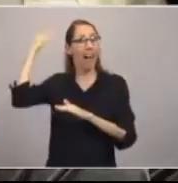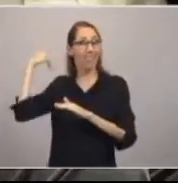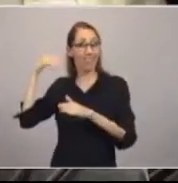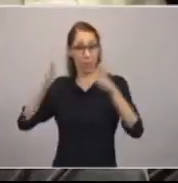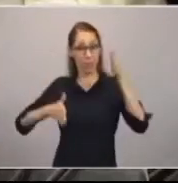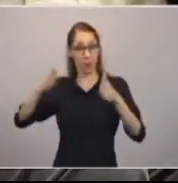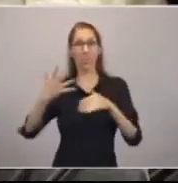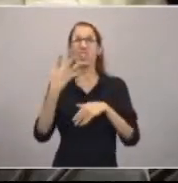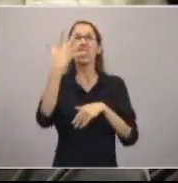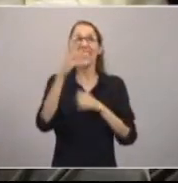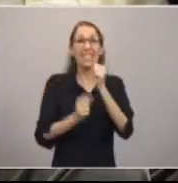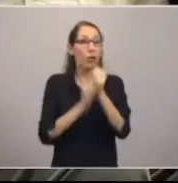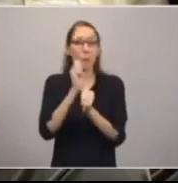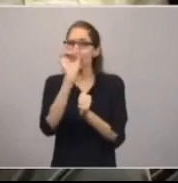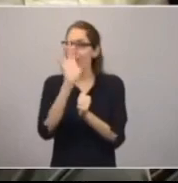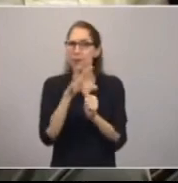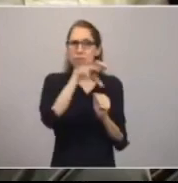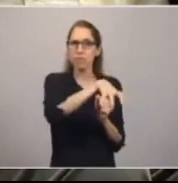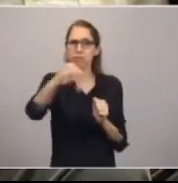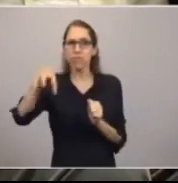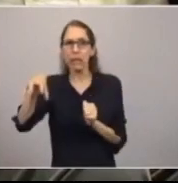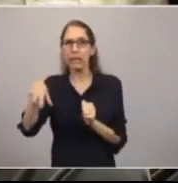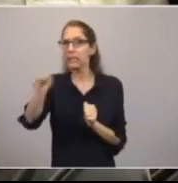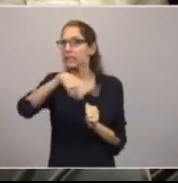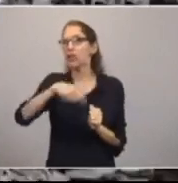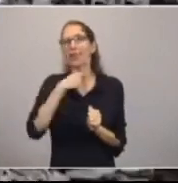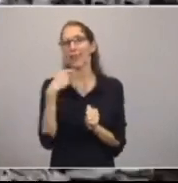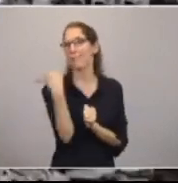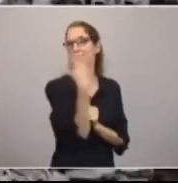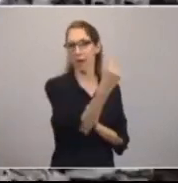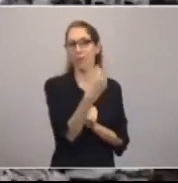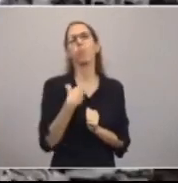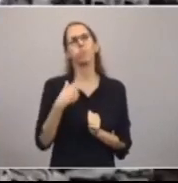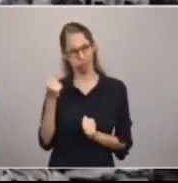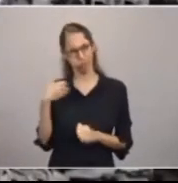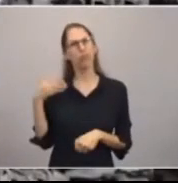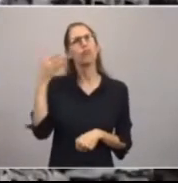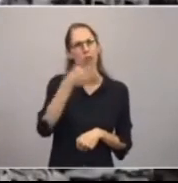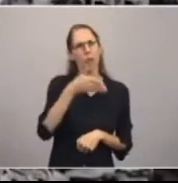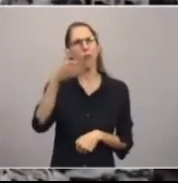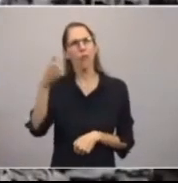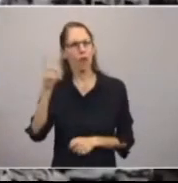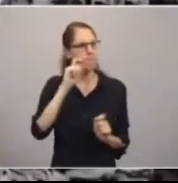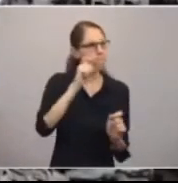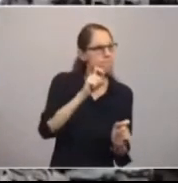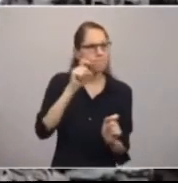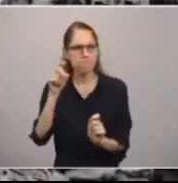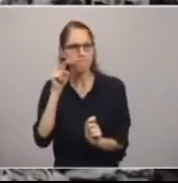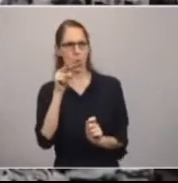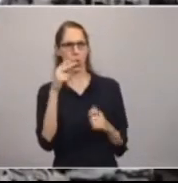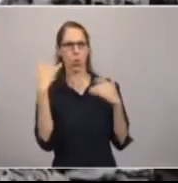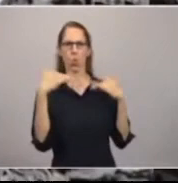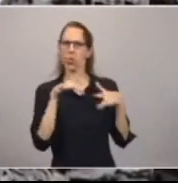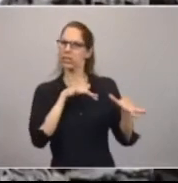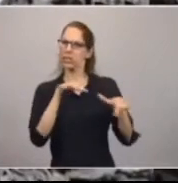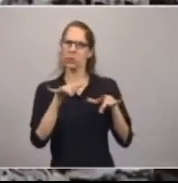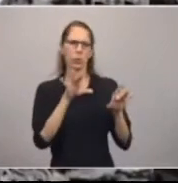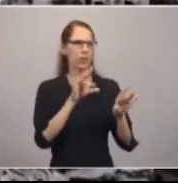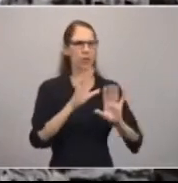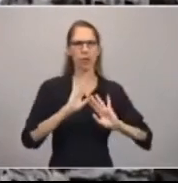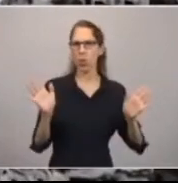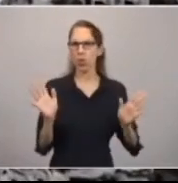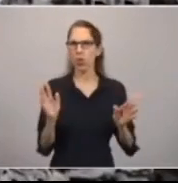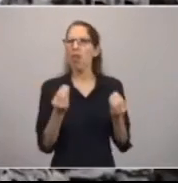alguna de ellas, porque estaban en dificultades. ¿Por qué estaban en dificultades? Porque le pasaron varias cosas a la